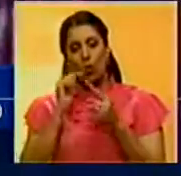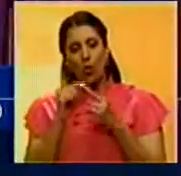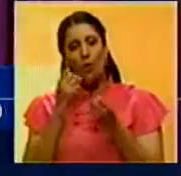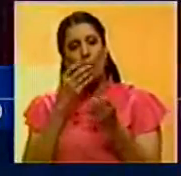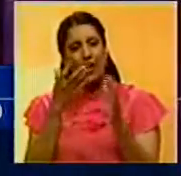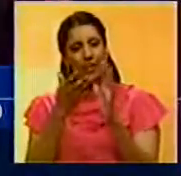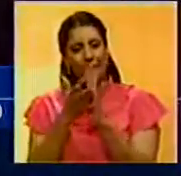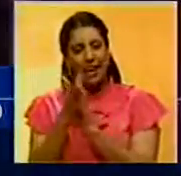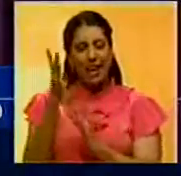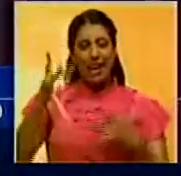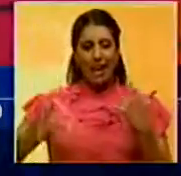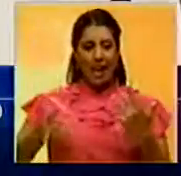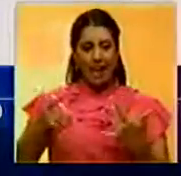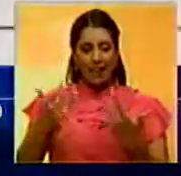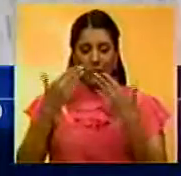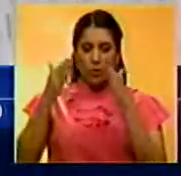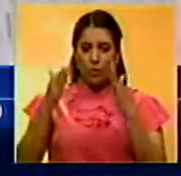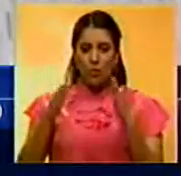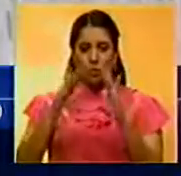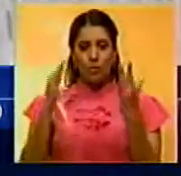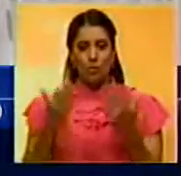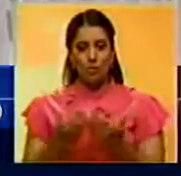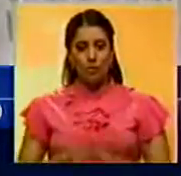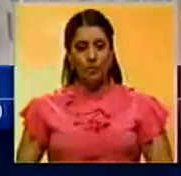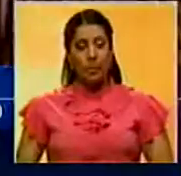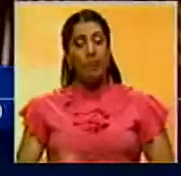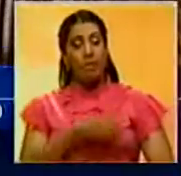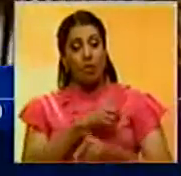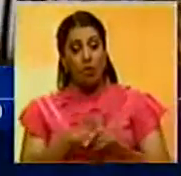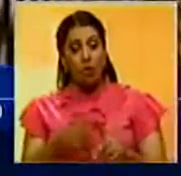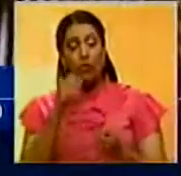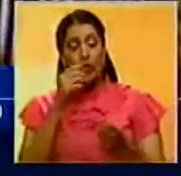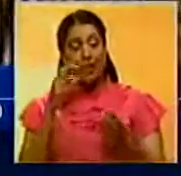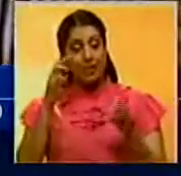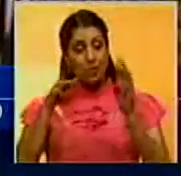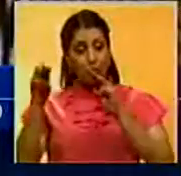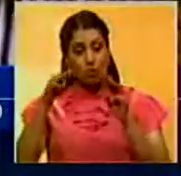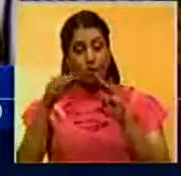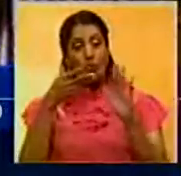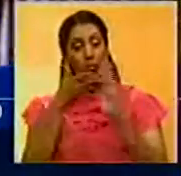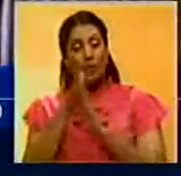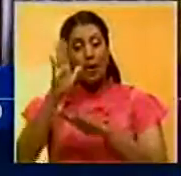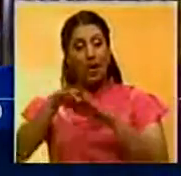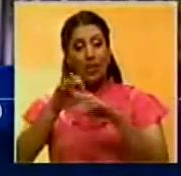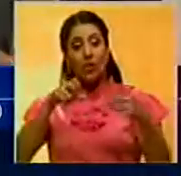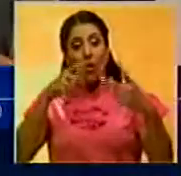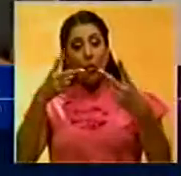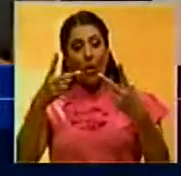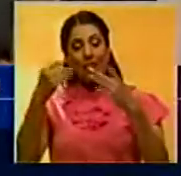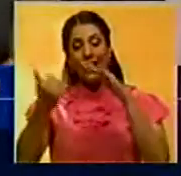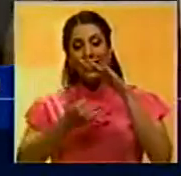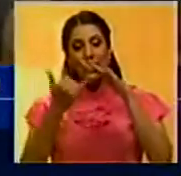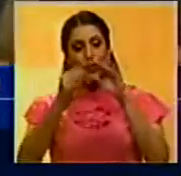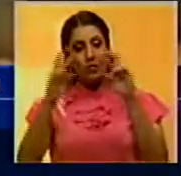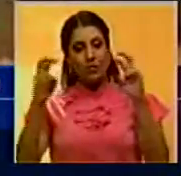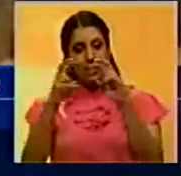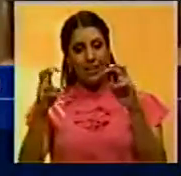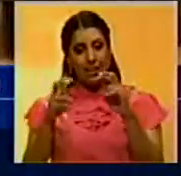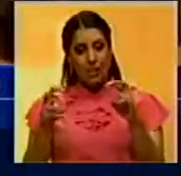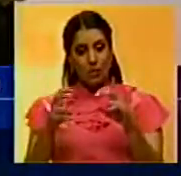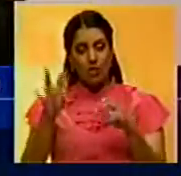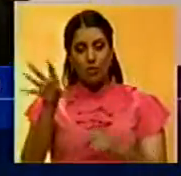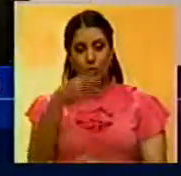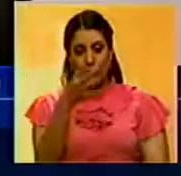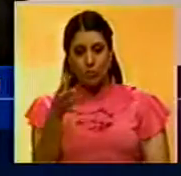colección y actividades de estudio del MoMA. Al recibir esta importante muestra, el MoMA anunció la creación del Instituto de Investigación Patricia